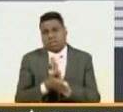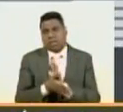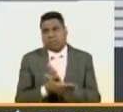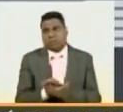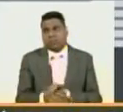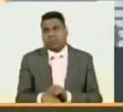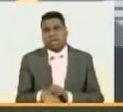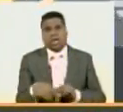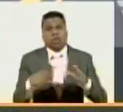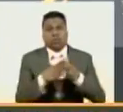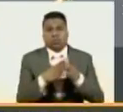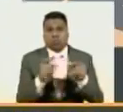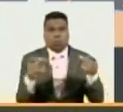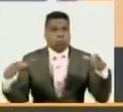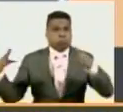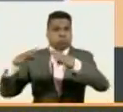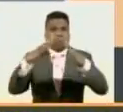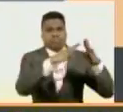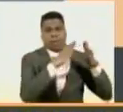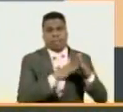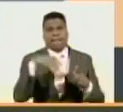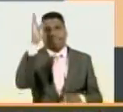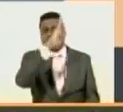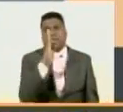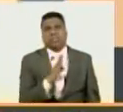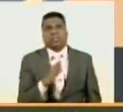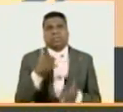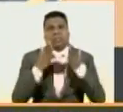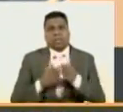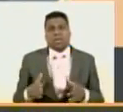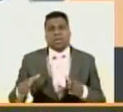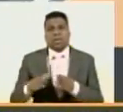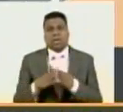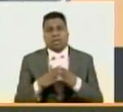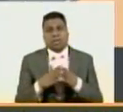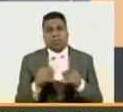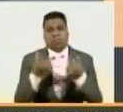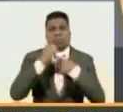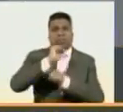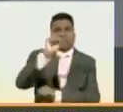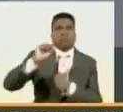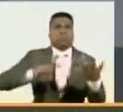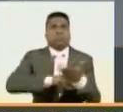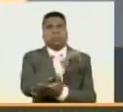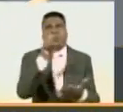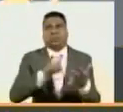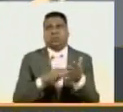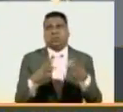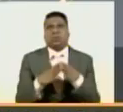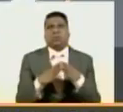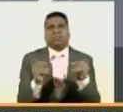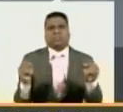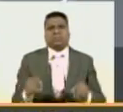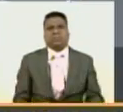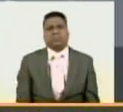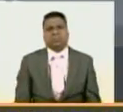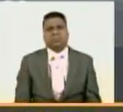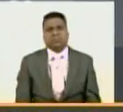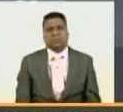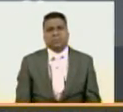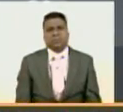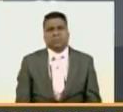que toda la colectividad barinesa en conjunto rechaza, porque lo que trae es